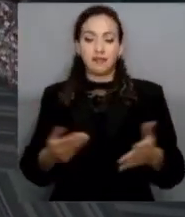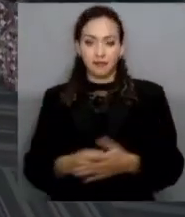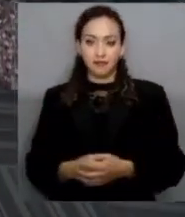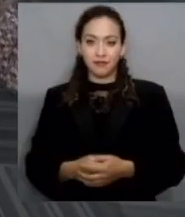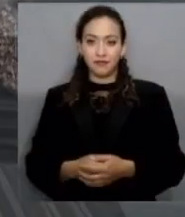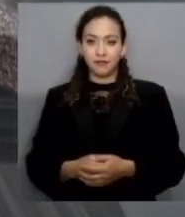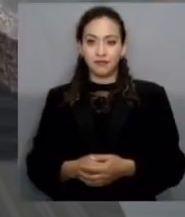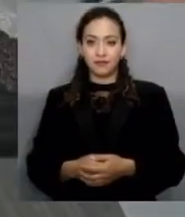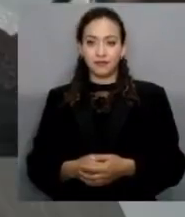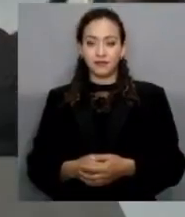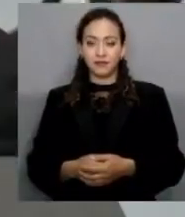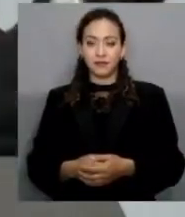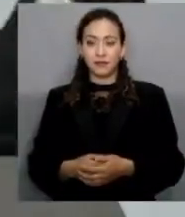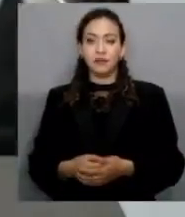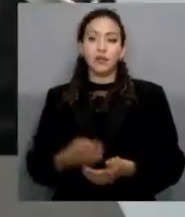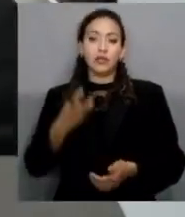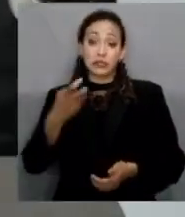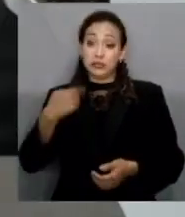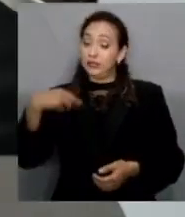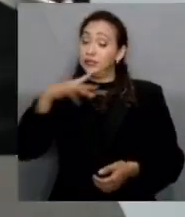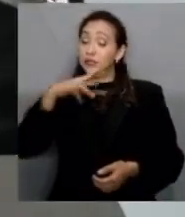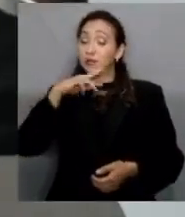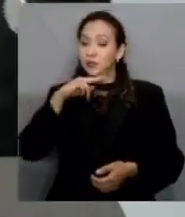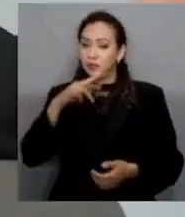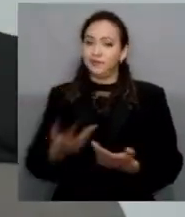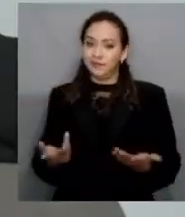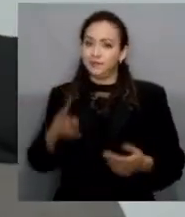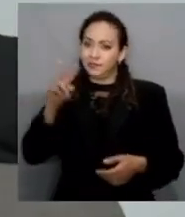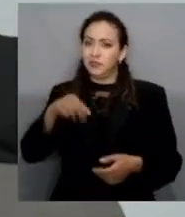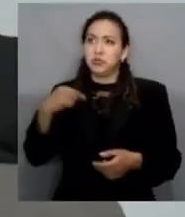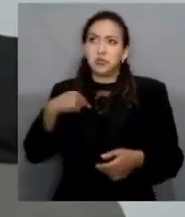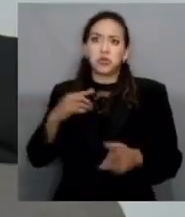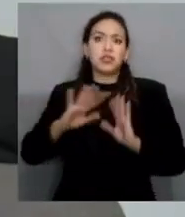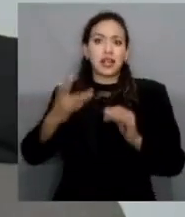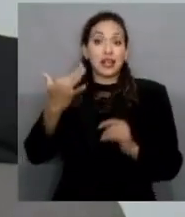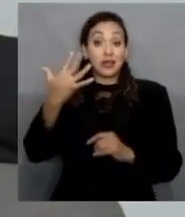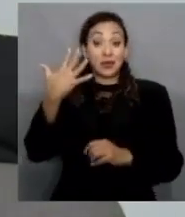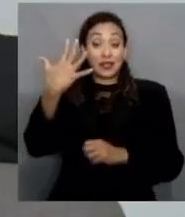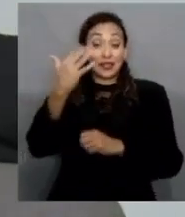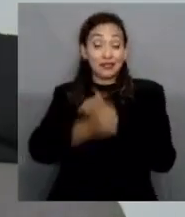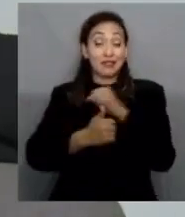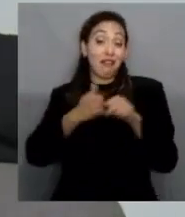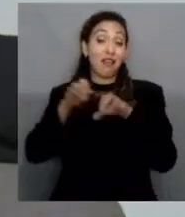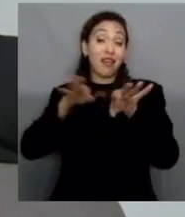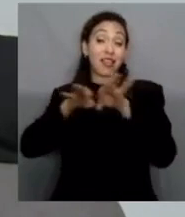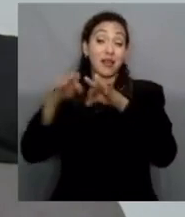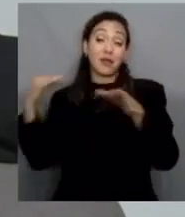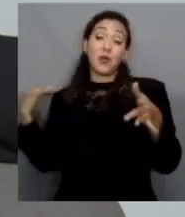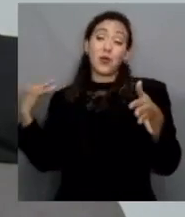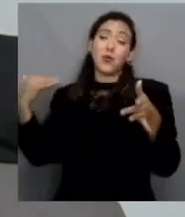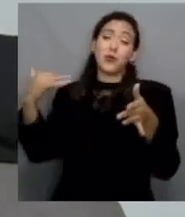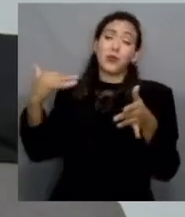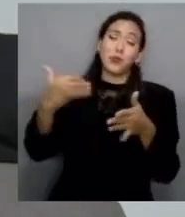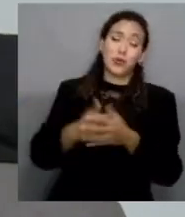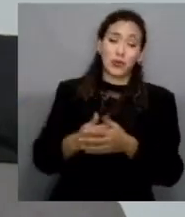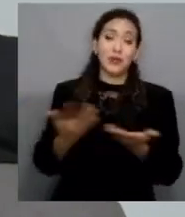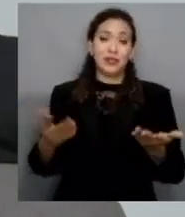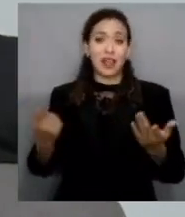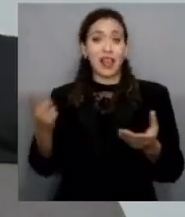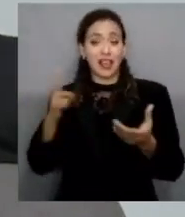De tal manera que me preocupa, porque en mis 55 años de servicio en el Poder Judicial de la